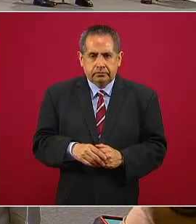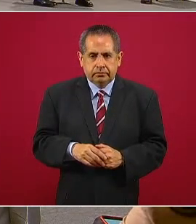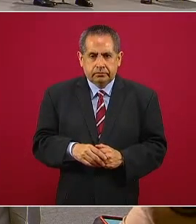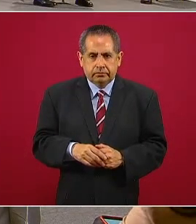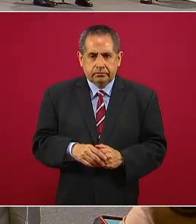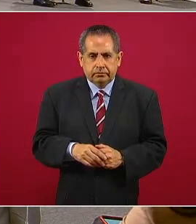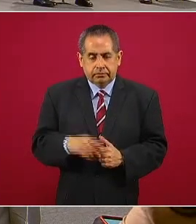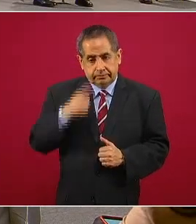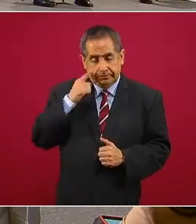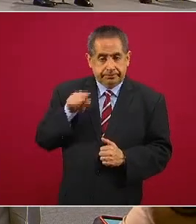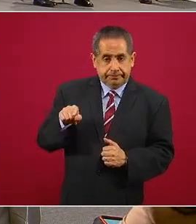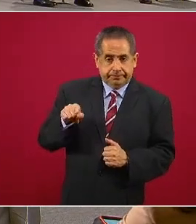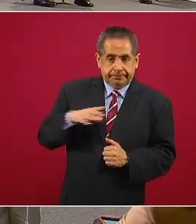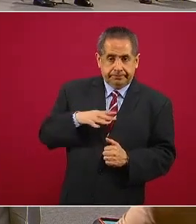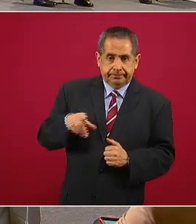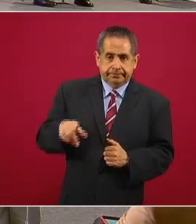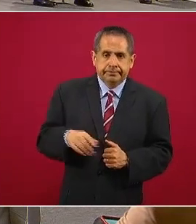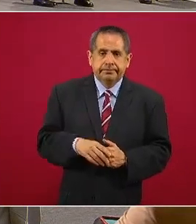38%. Aquí está,